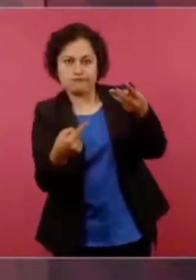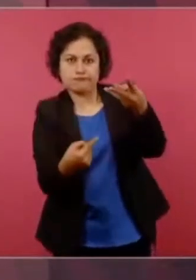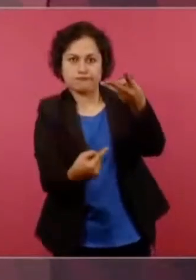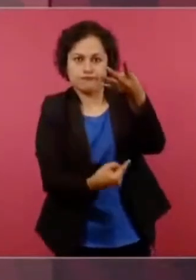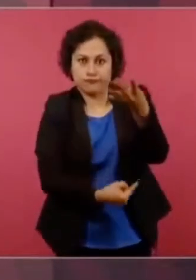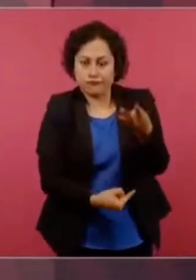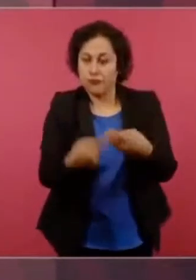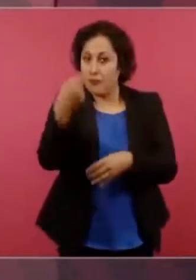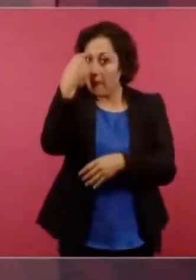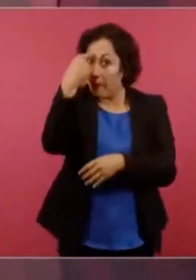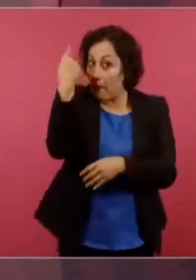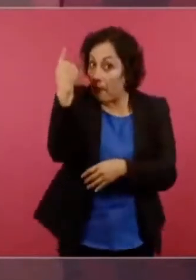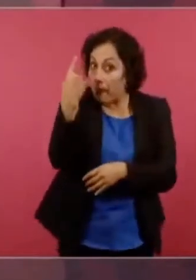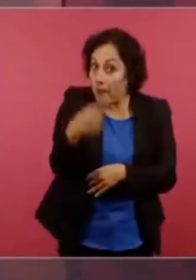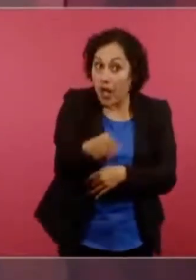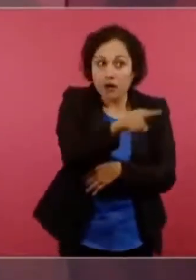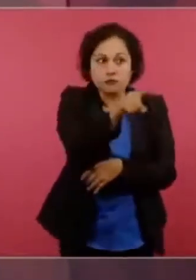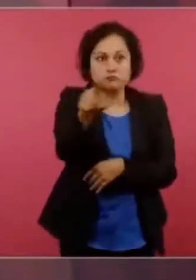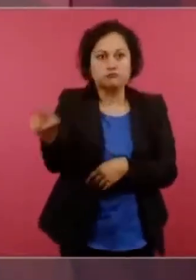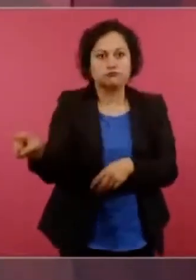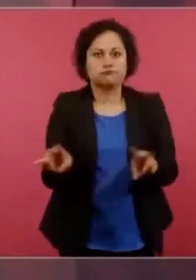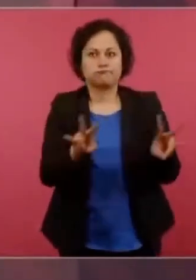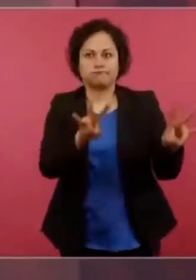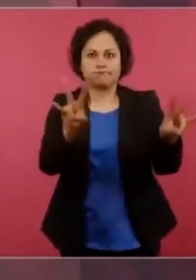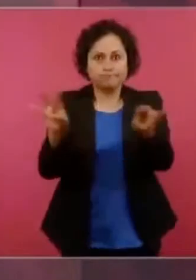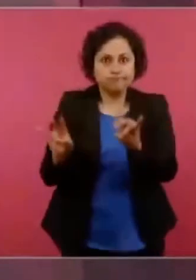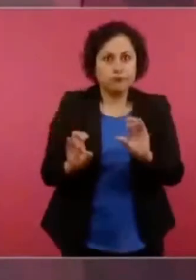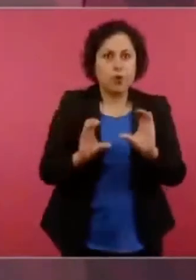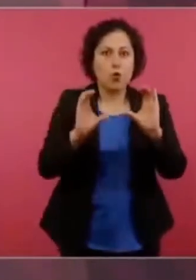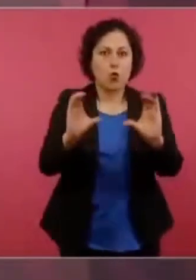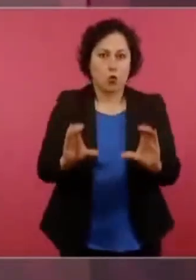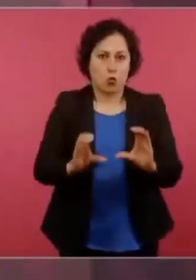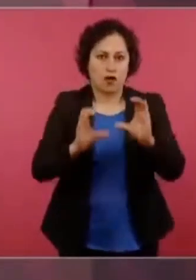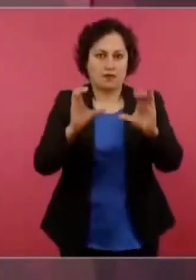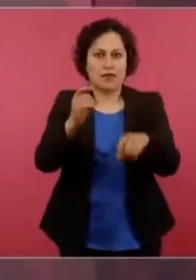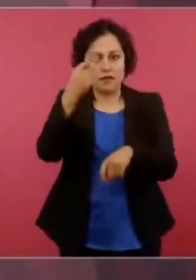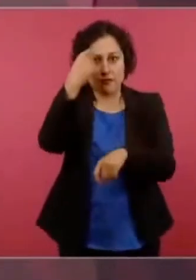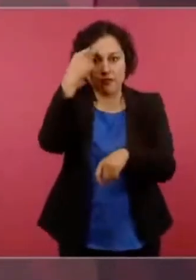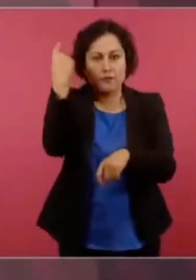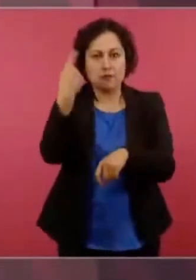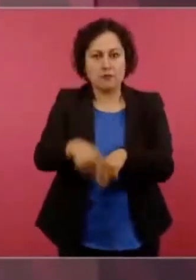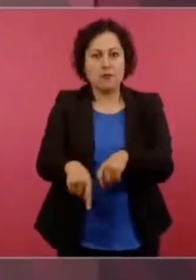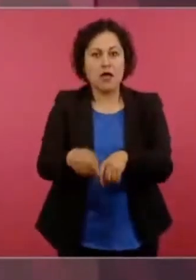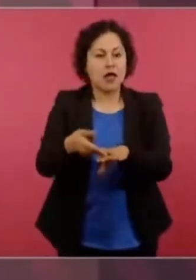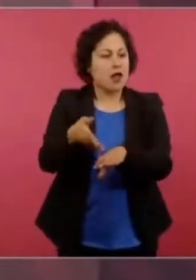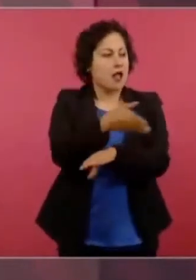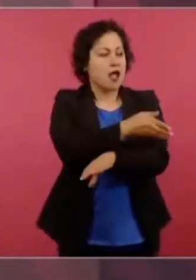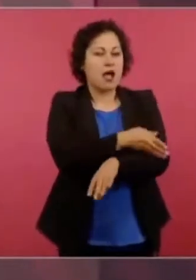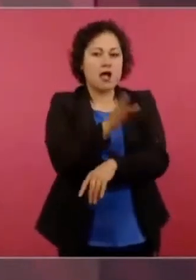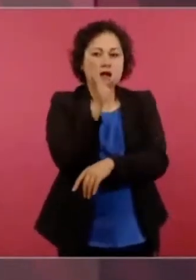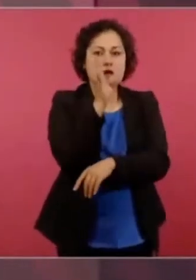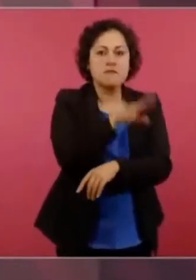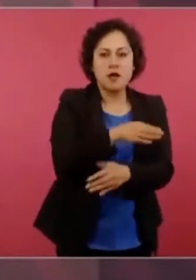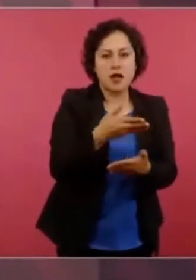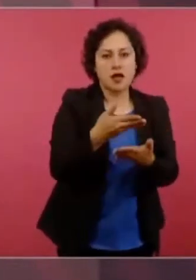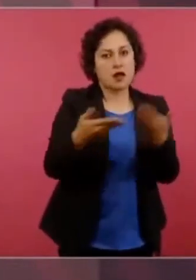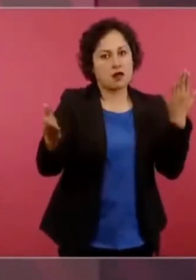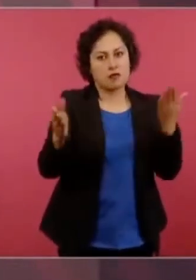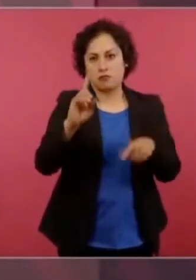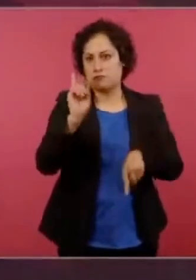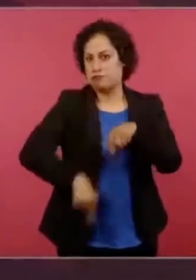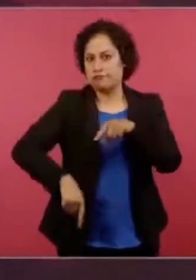lo mismo de la corrupción, ya no hay que hablar de eso.